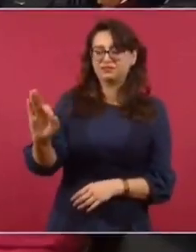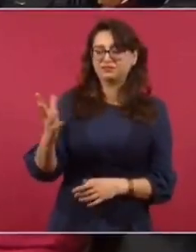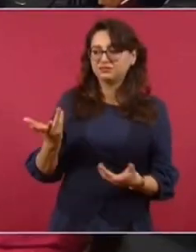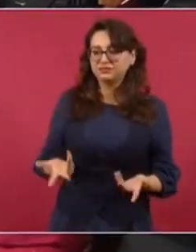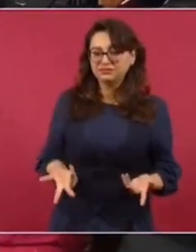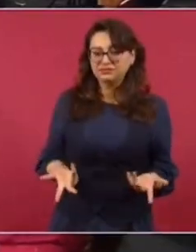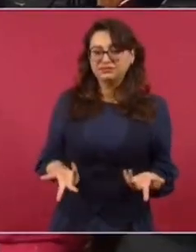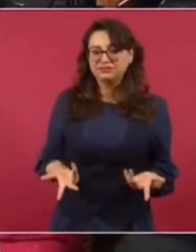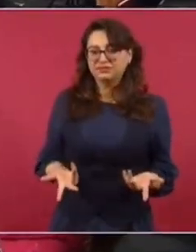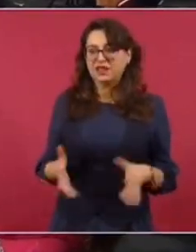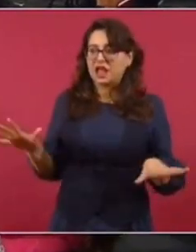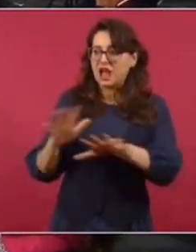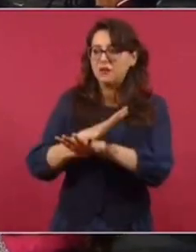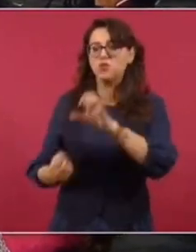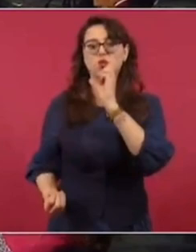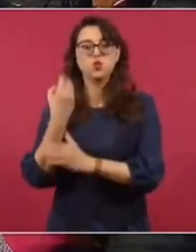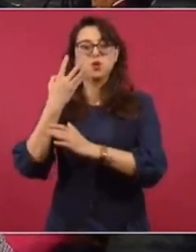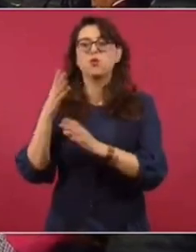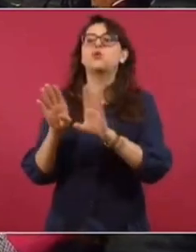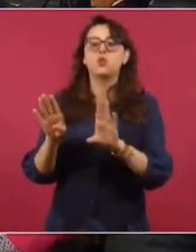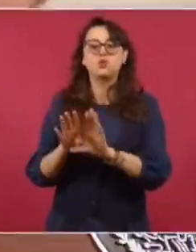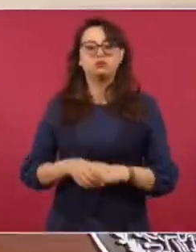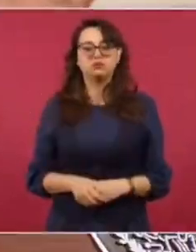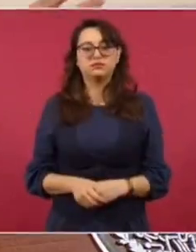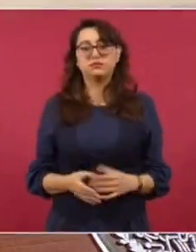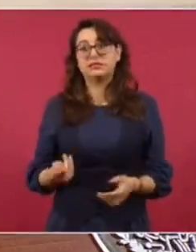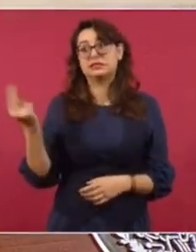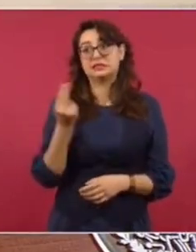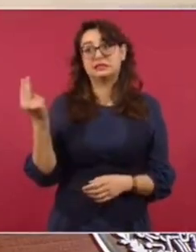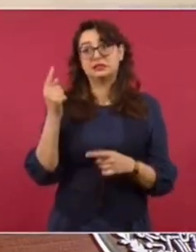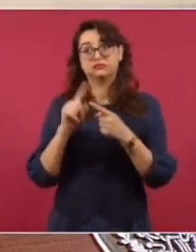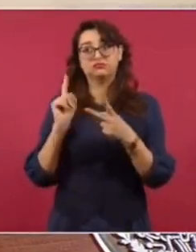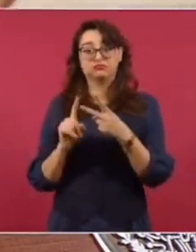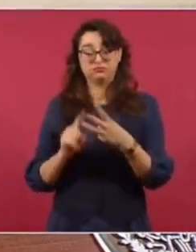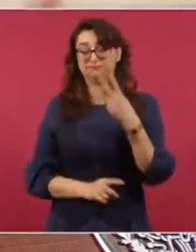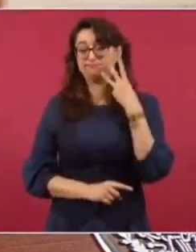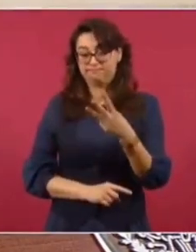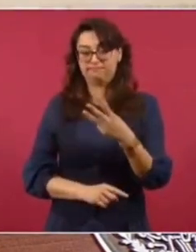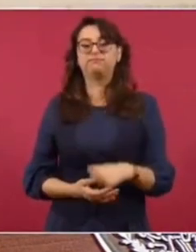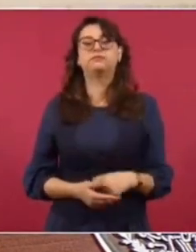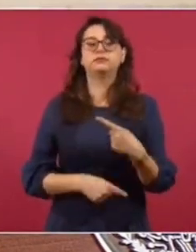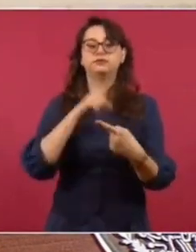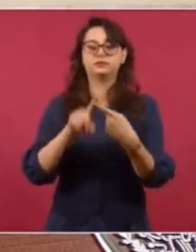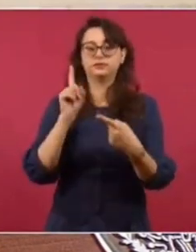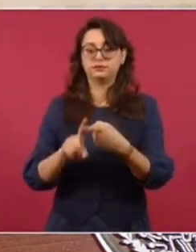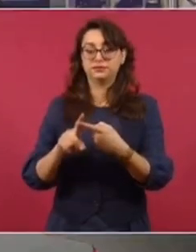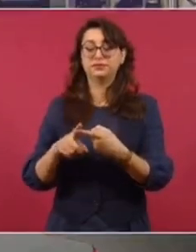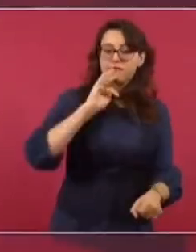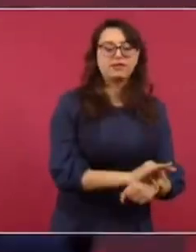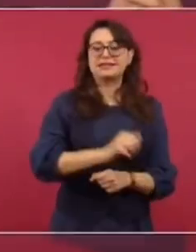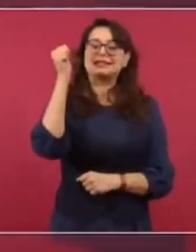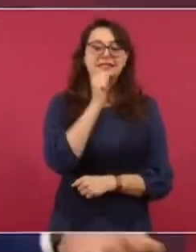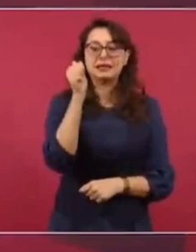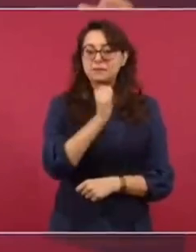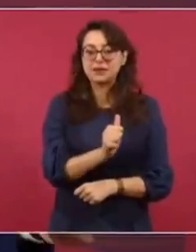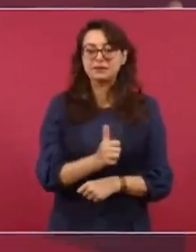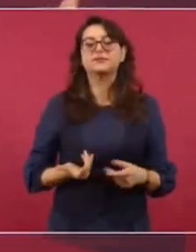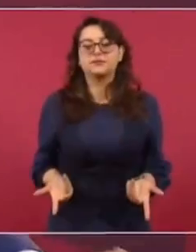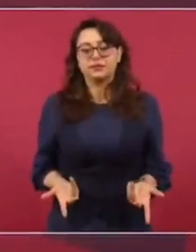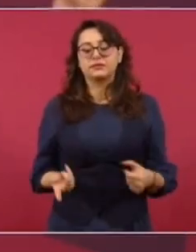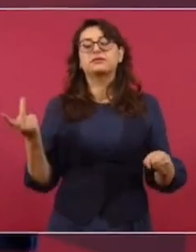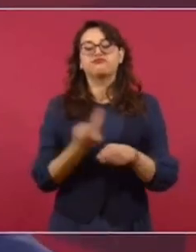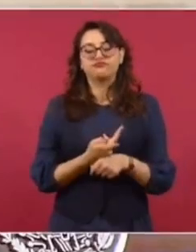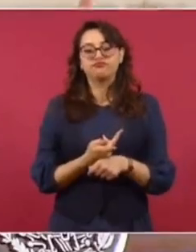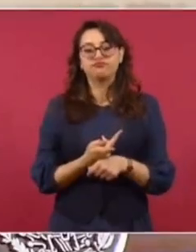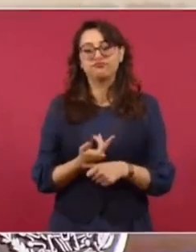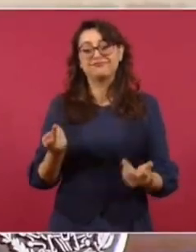hace para llevar a cabo una reforma? Pues serían dos, tres cosas. Primero, modificar planes de estudio. Entonces, ¿qué es lo que se